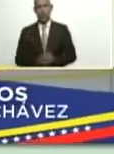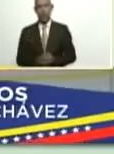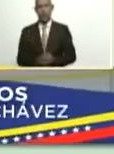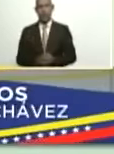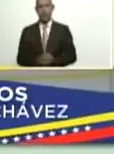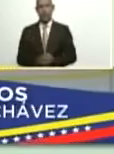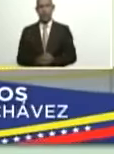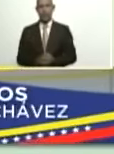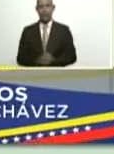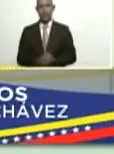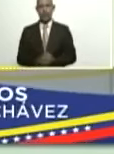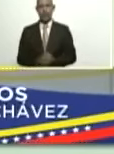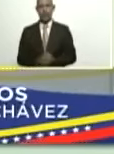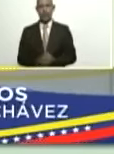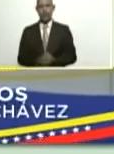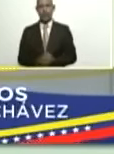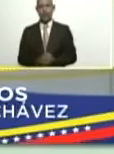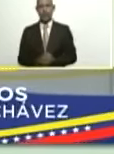cuando